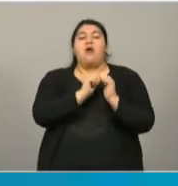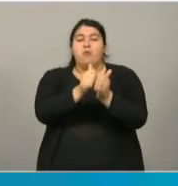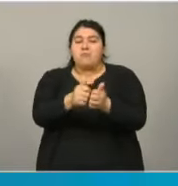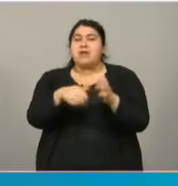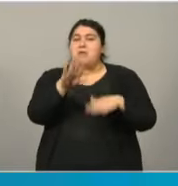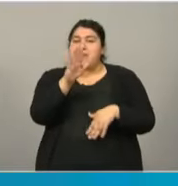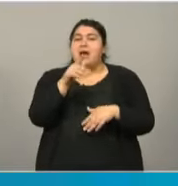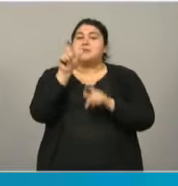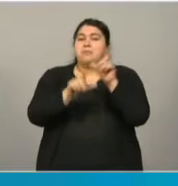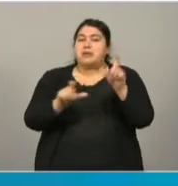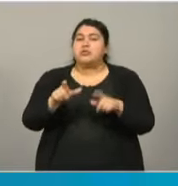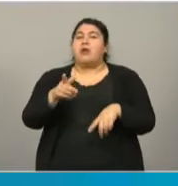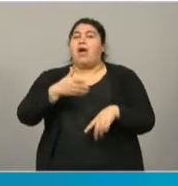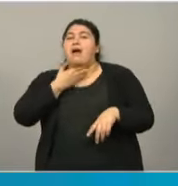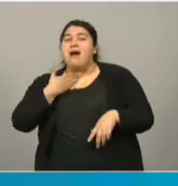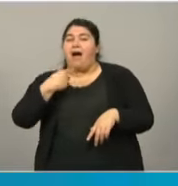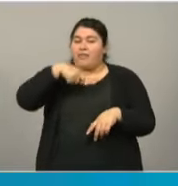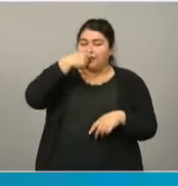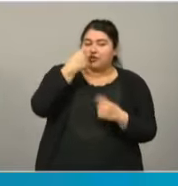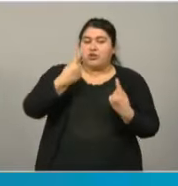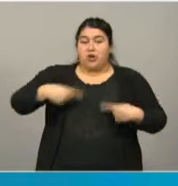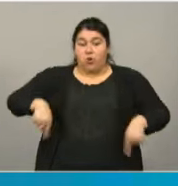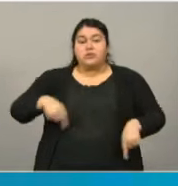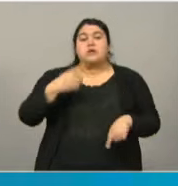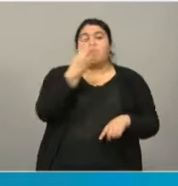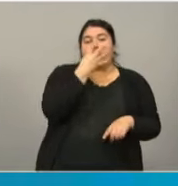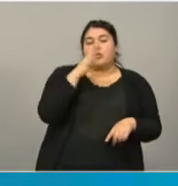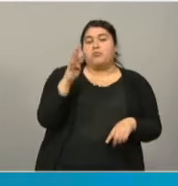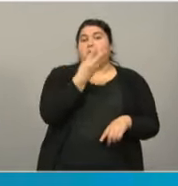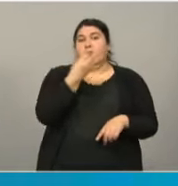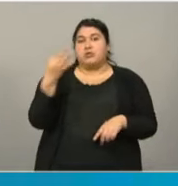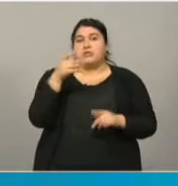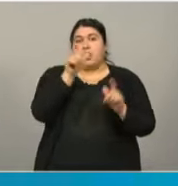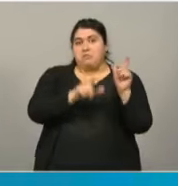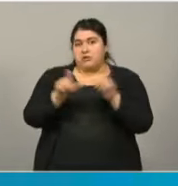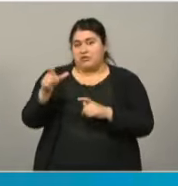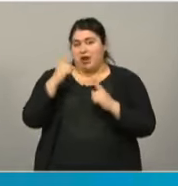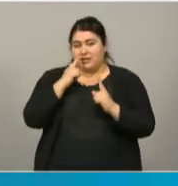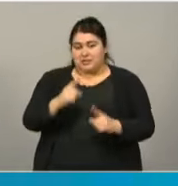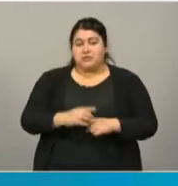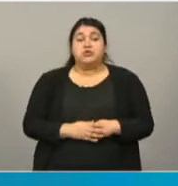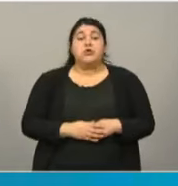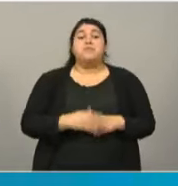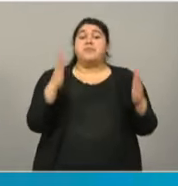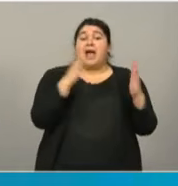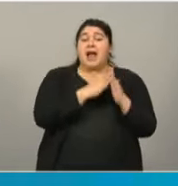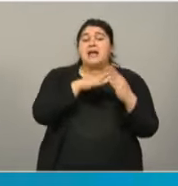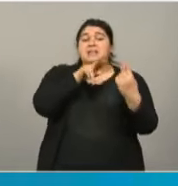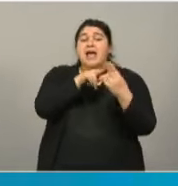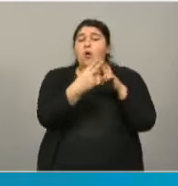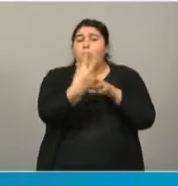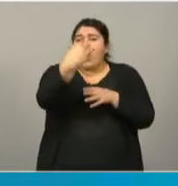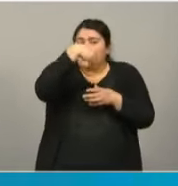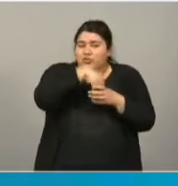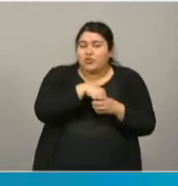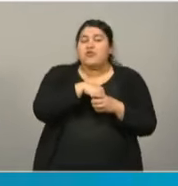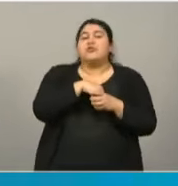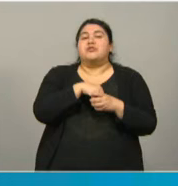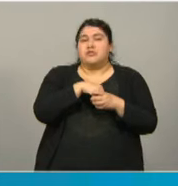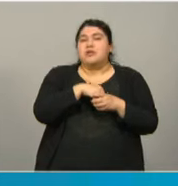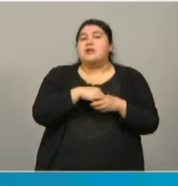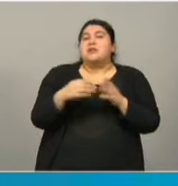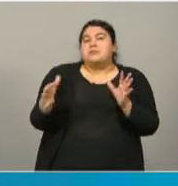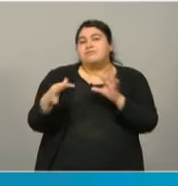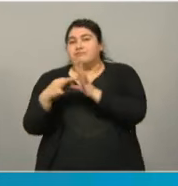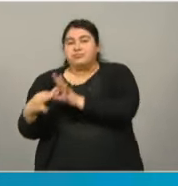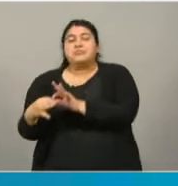personas con adicciones tiene 4400 destinatarios eh las casas de encuentro comunitario que funcionan complementariamente con el